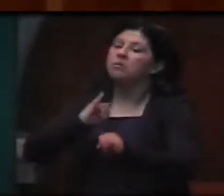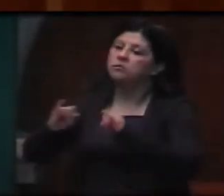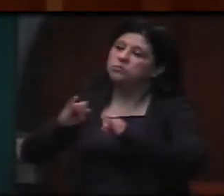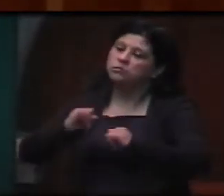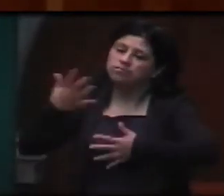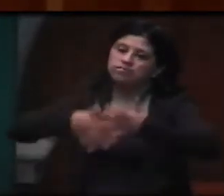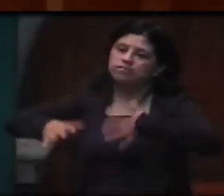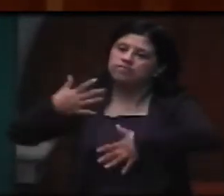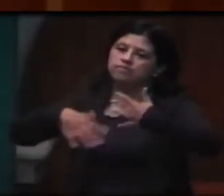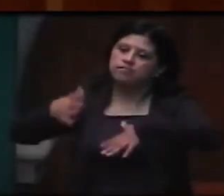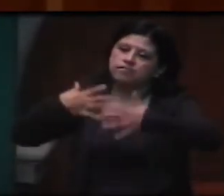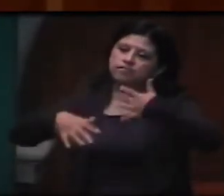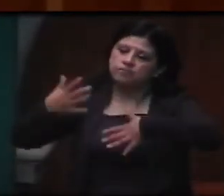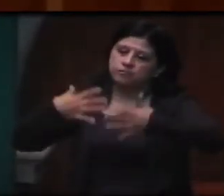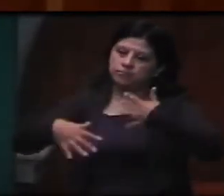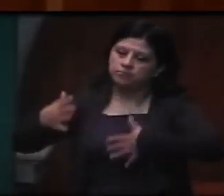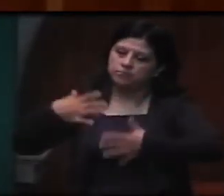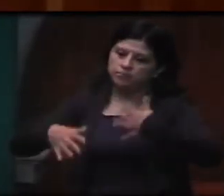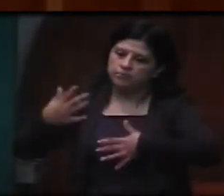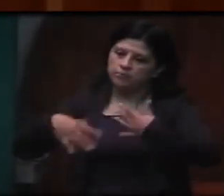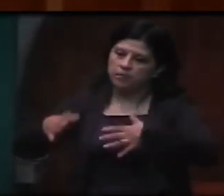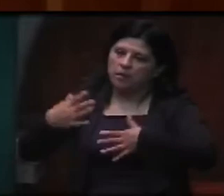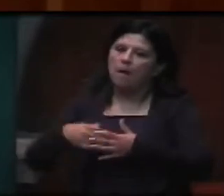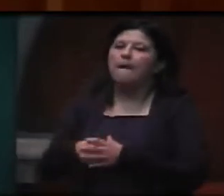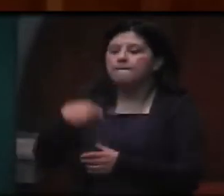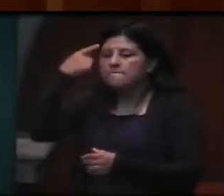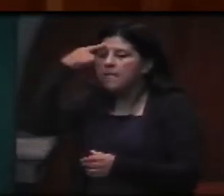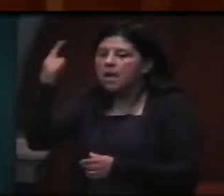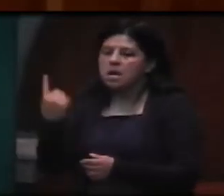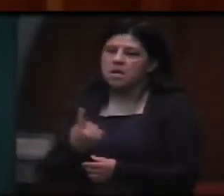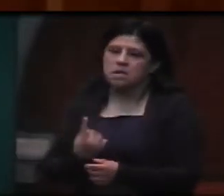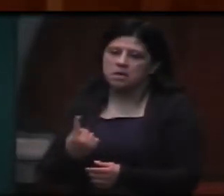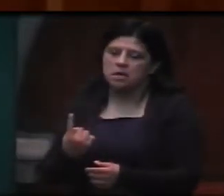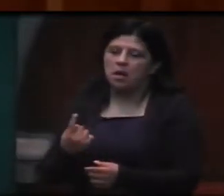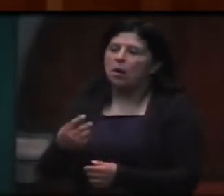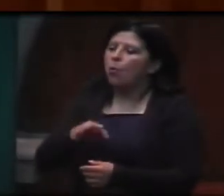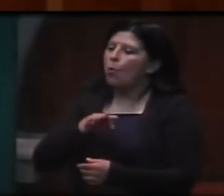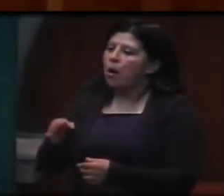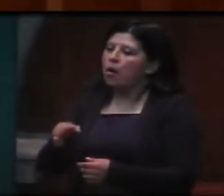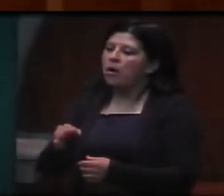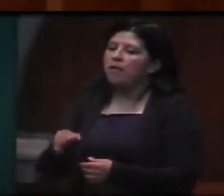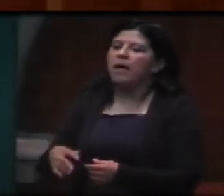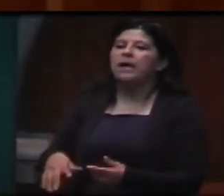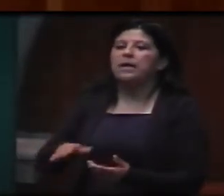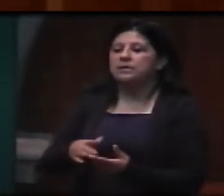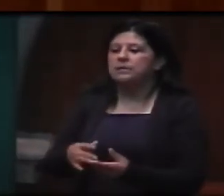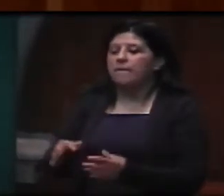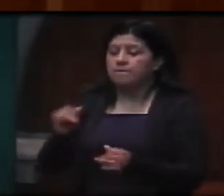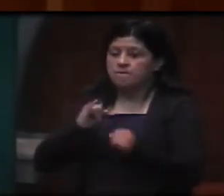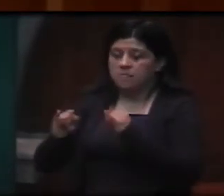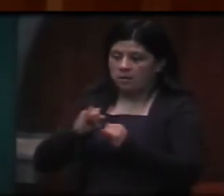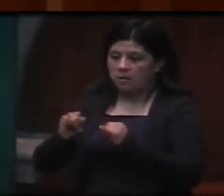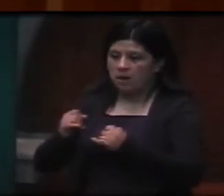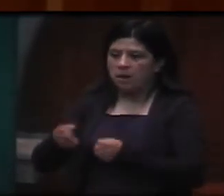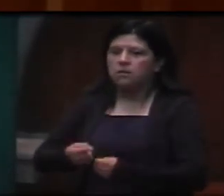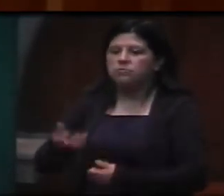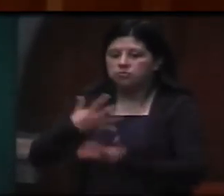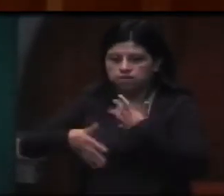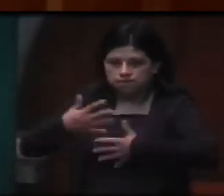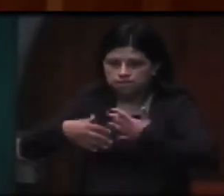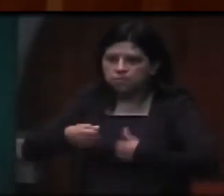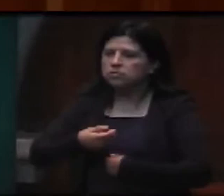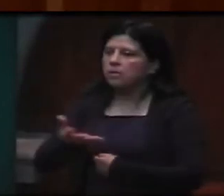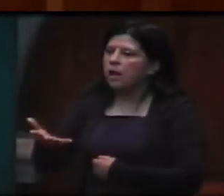de señas de lenguas mexicano, con el propósito de traducir los asuntos a tratar a las asistentes que lo